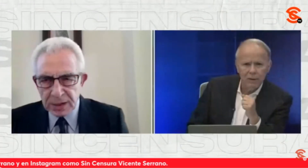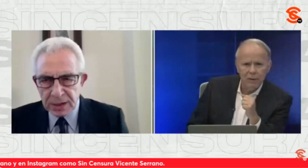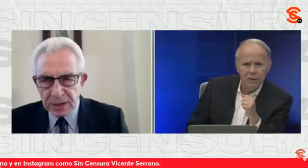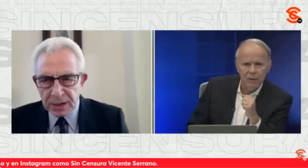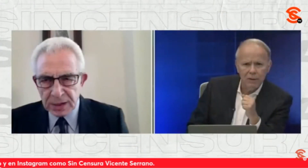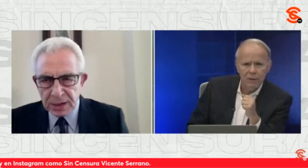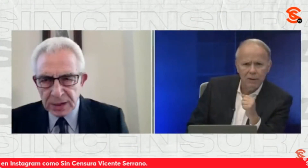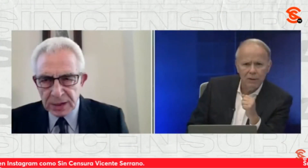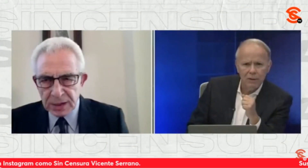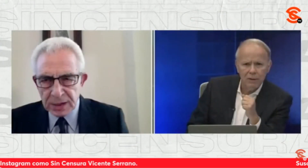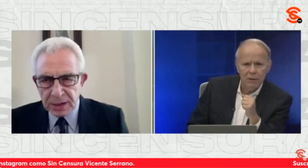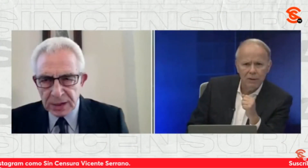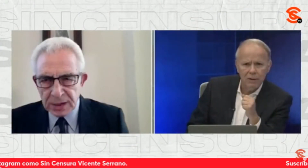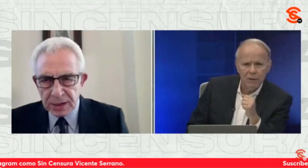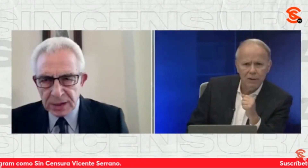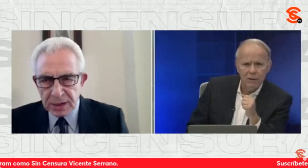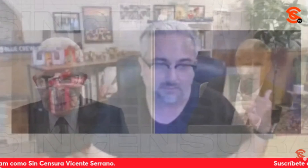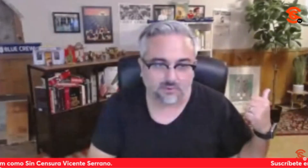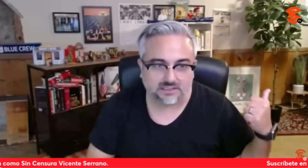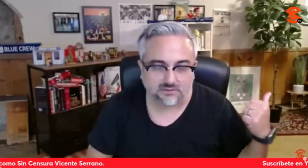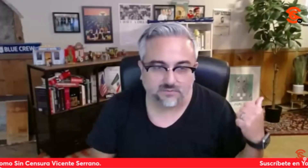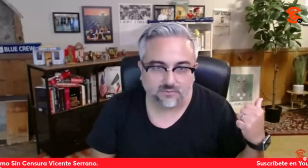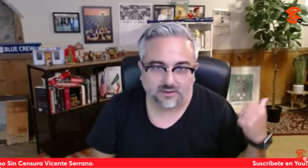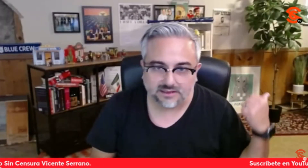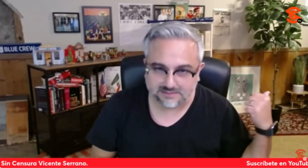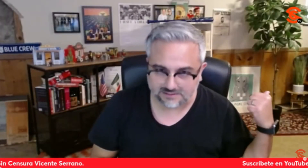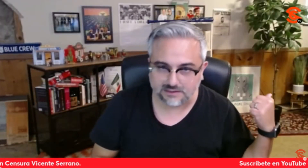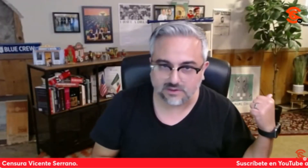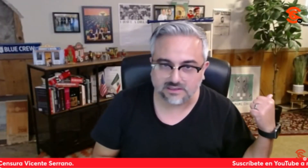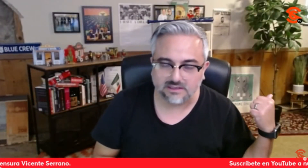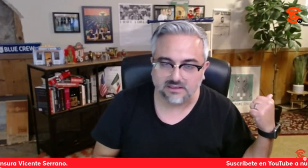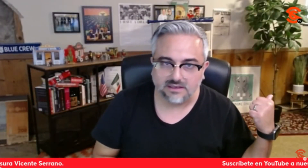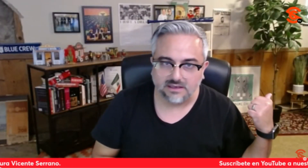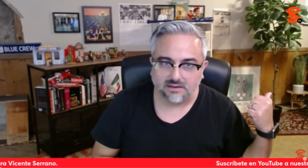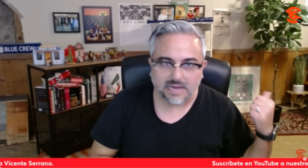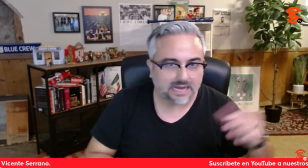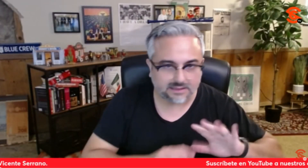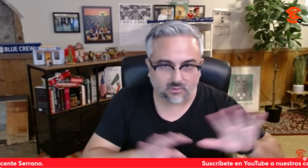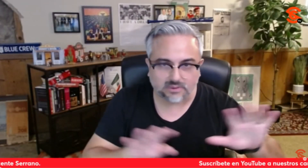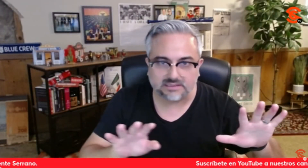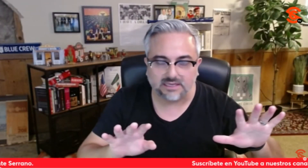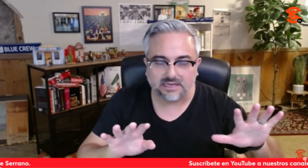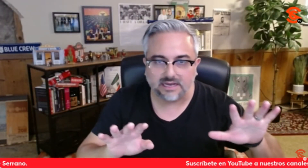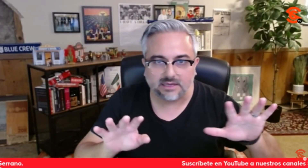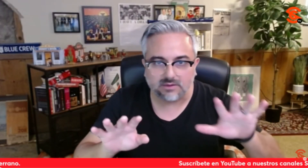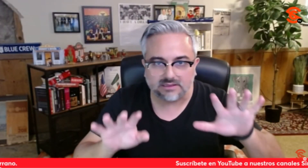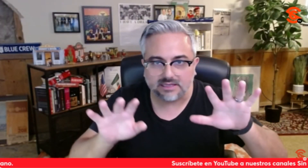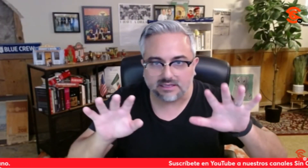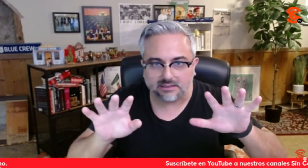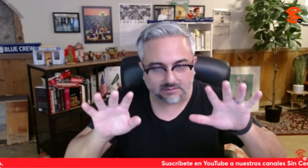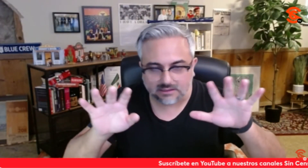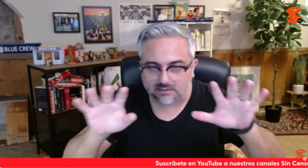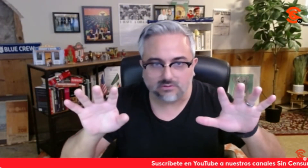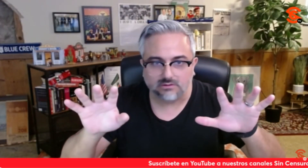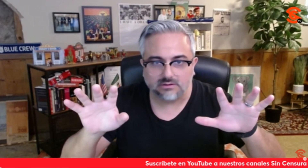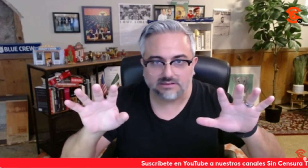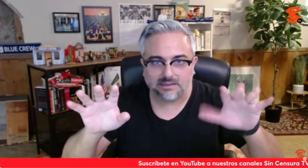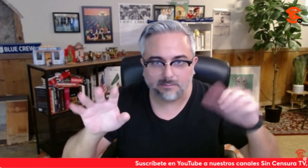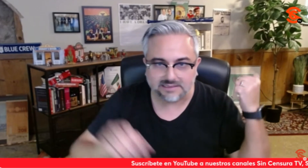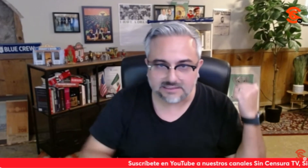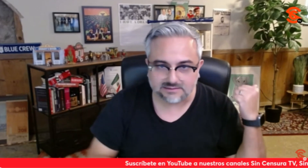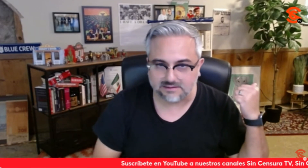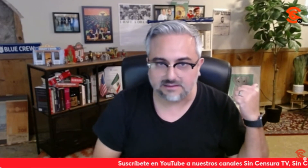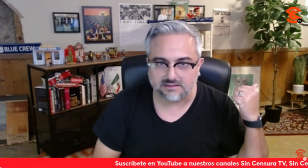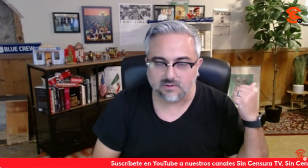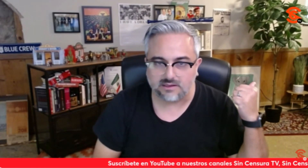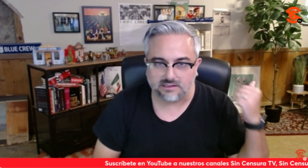así como el tapete que tengo aquí atrás aquí tan bonito este que tengo aquí haga de cuenta eh haga de cuenta que Cedillo es la